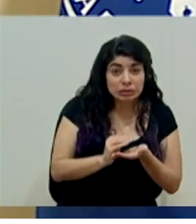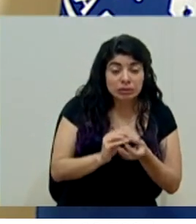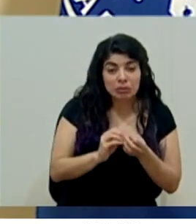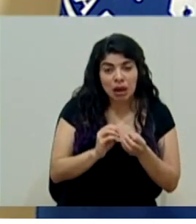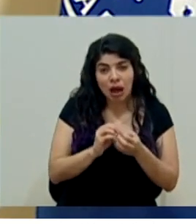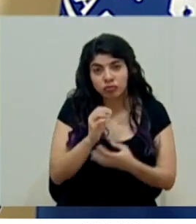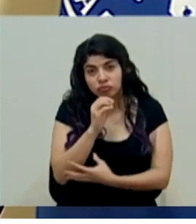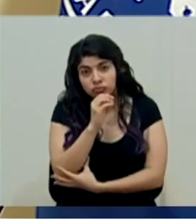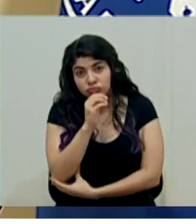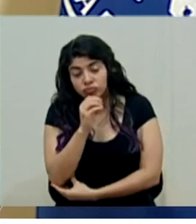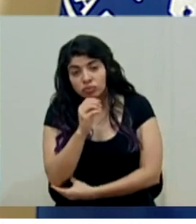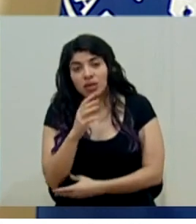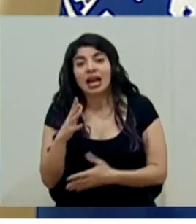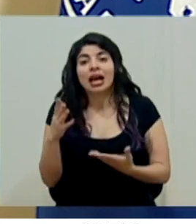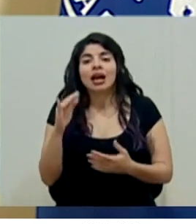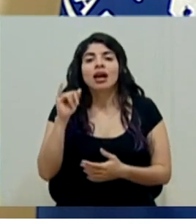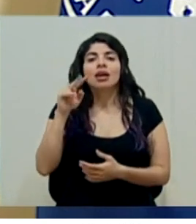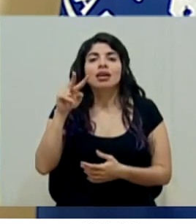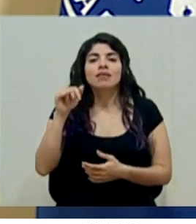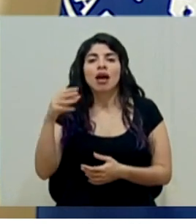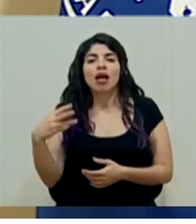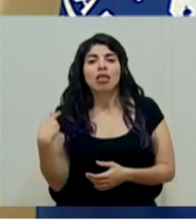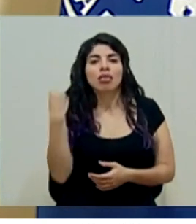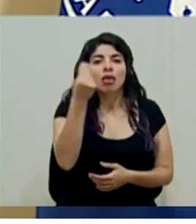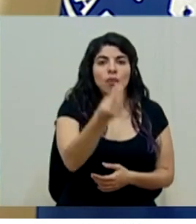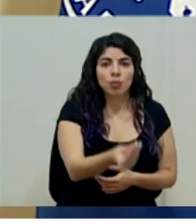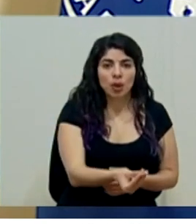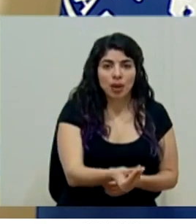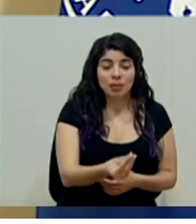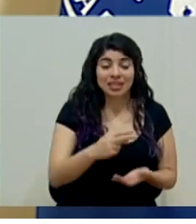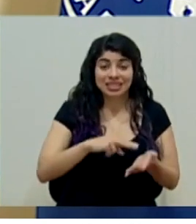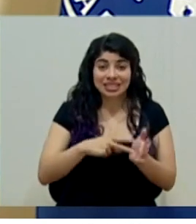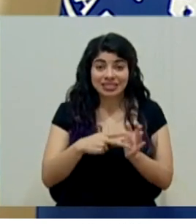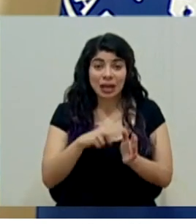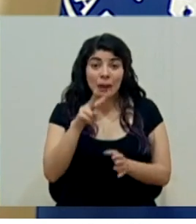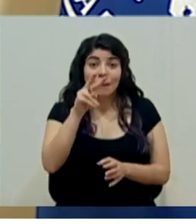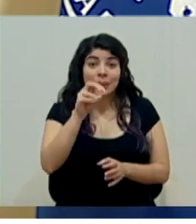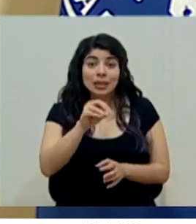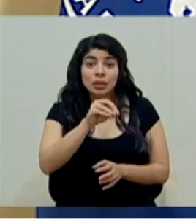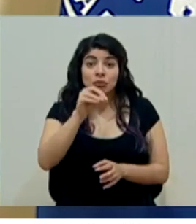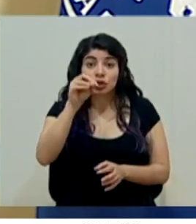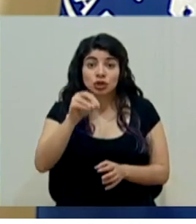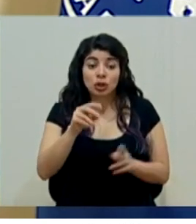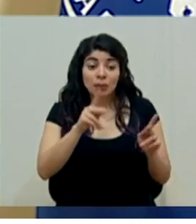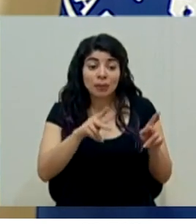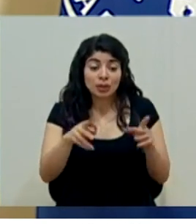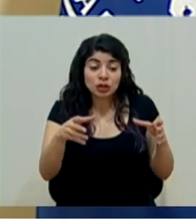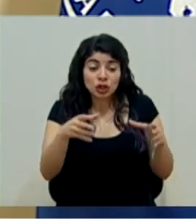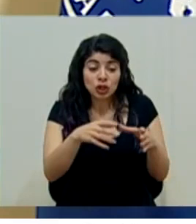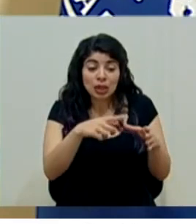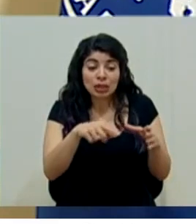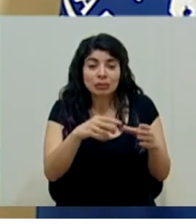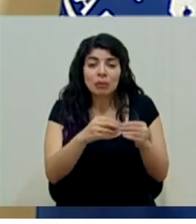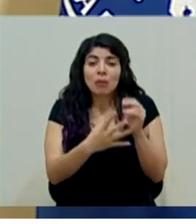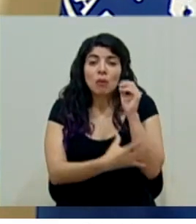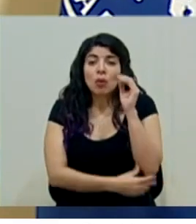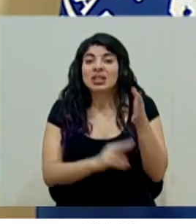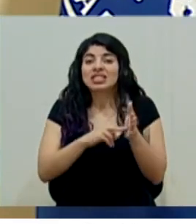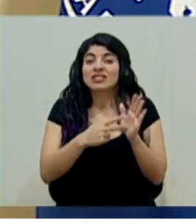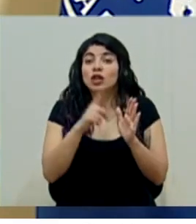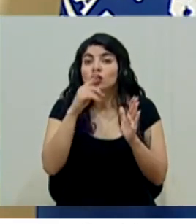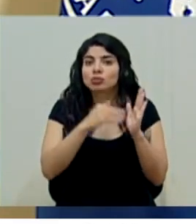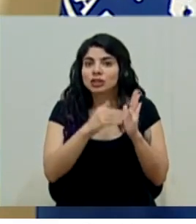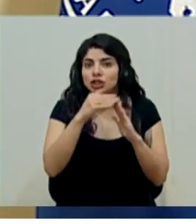otra propuesta que es la devolución del IVA, para el 20% de la población más pobre, es decir, para 1 millón de